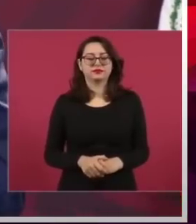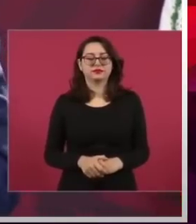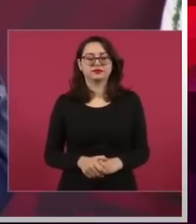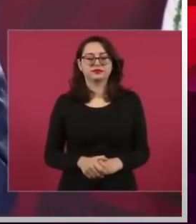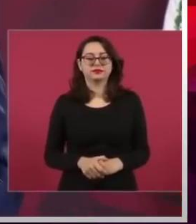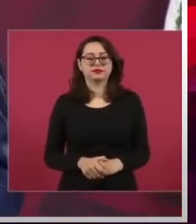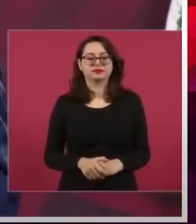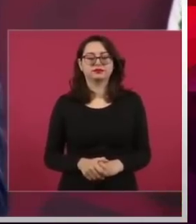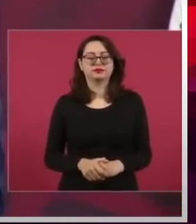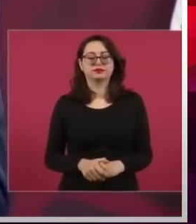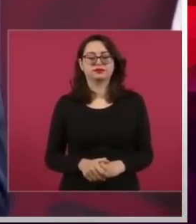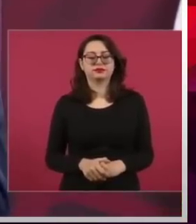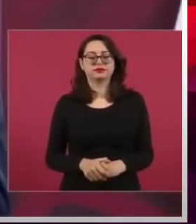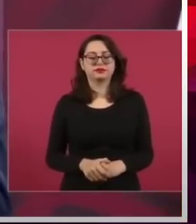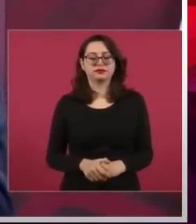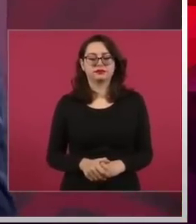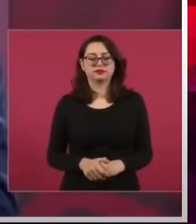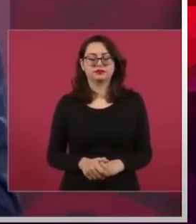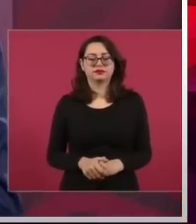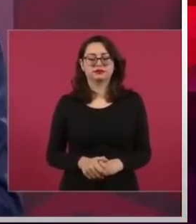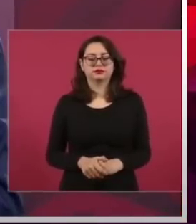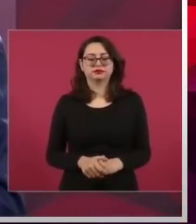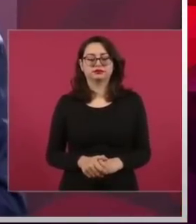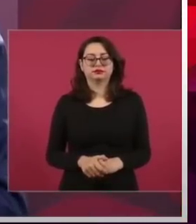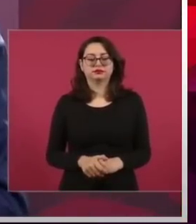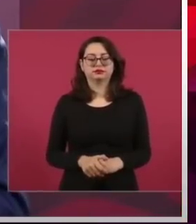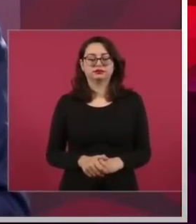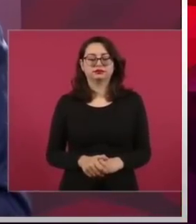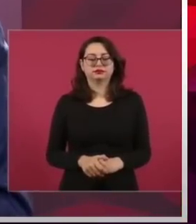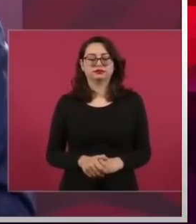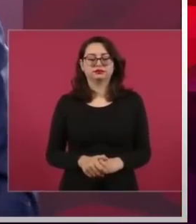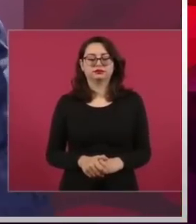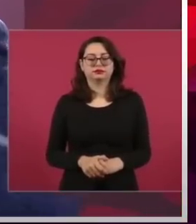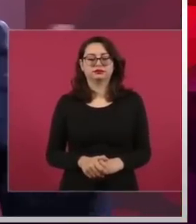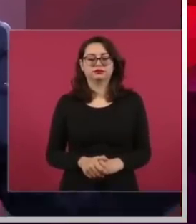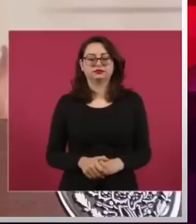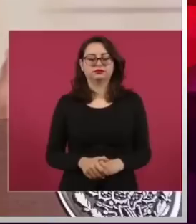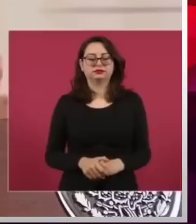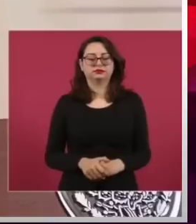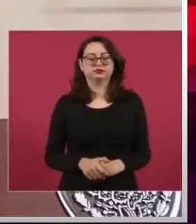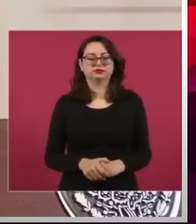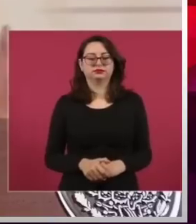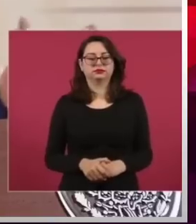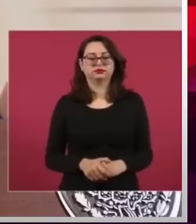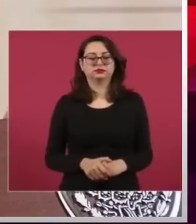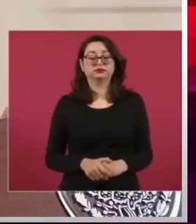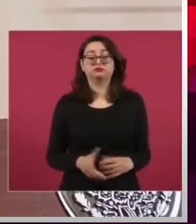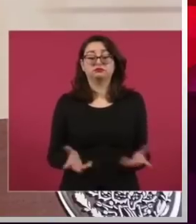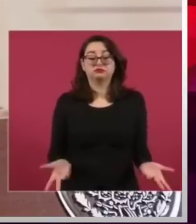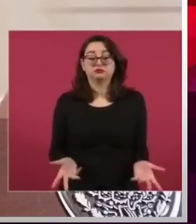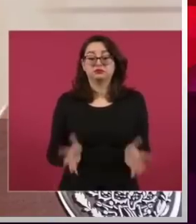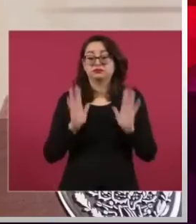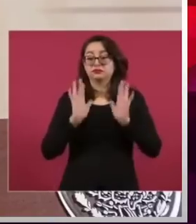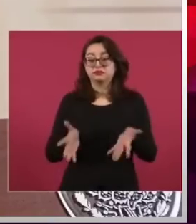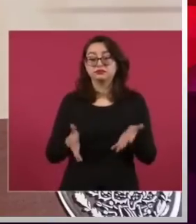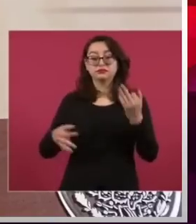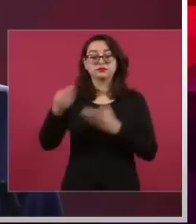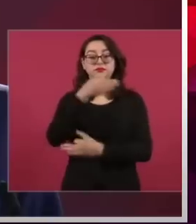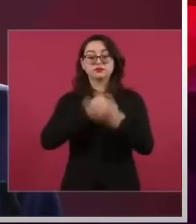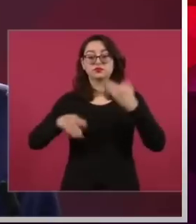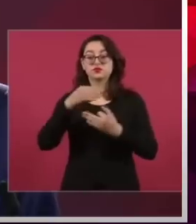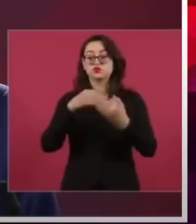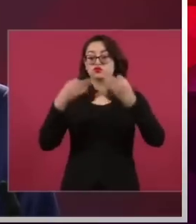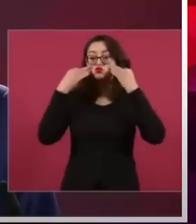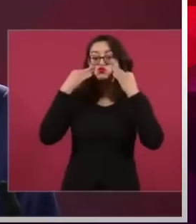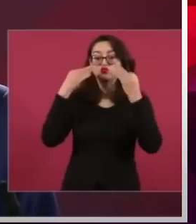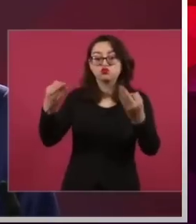Como ha quedado constancia, pues yo no he inclinado